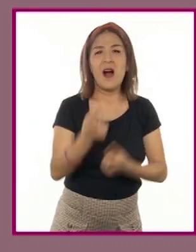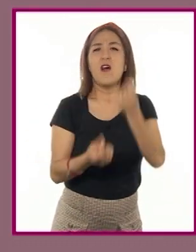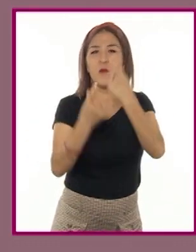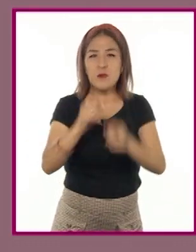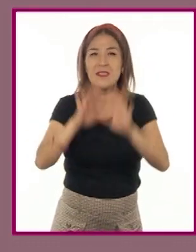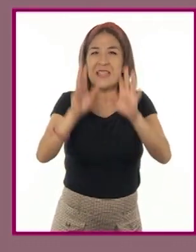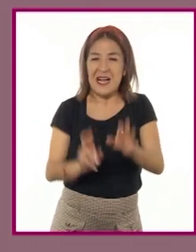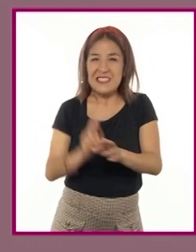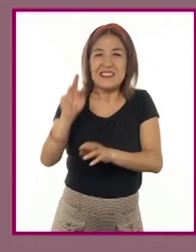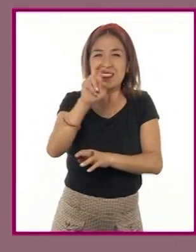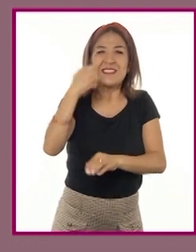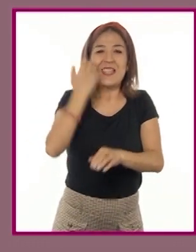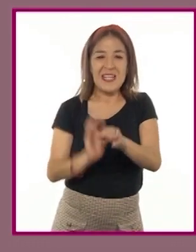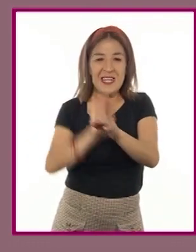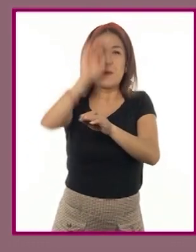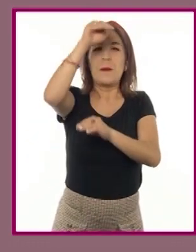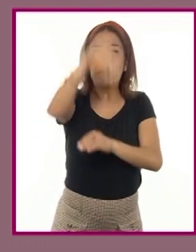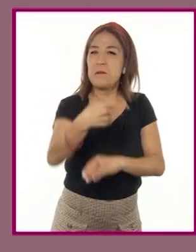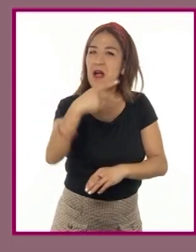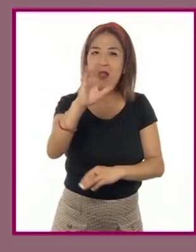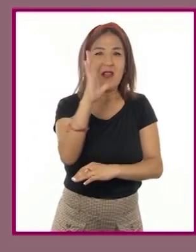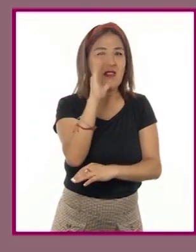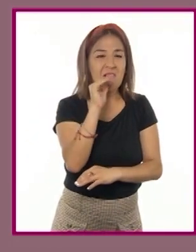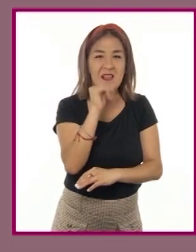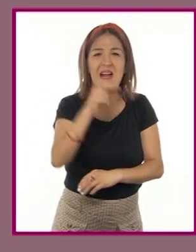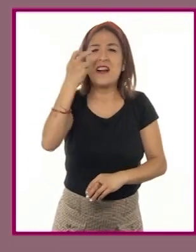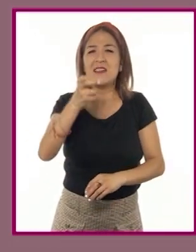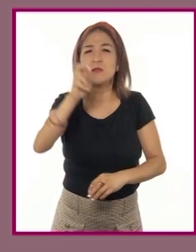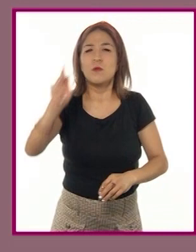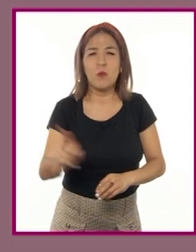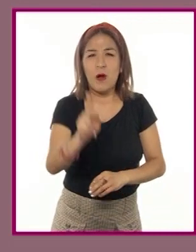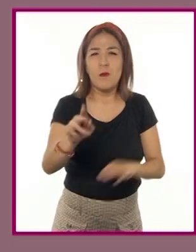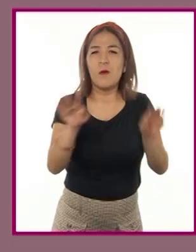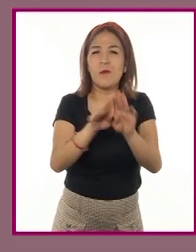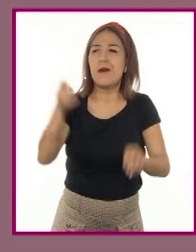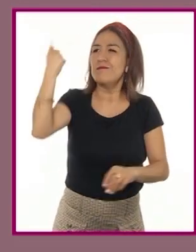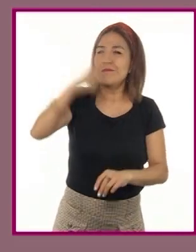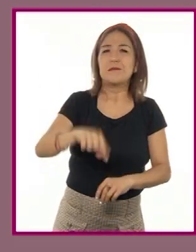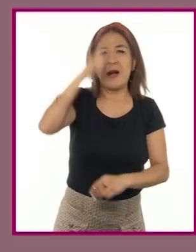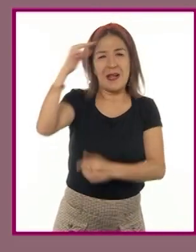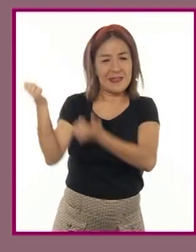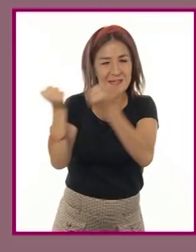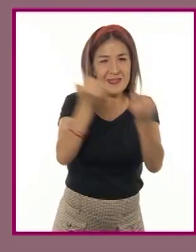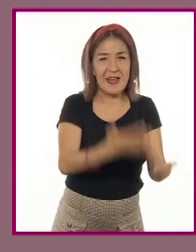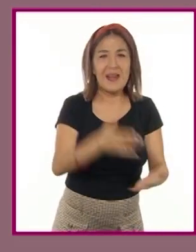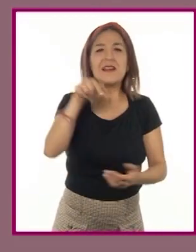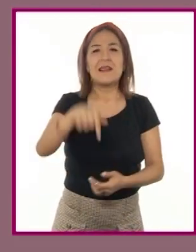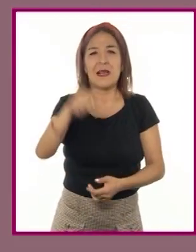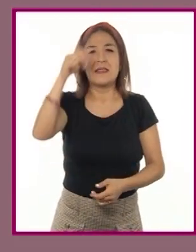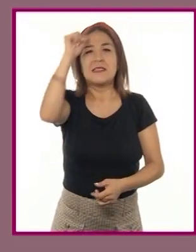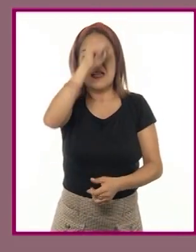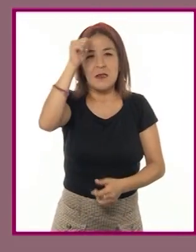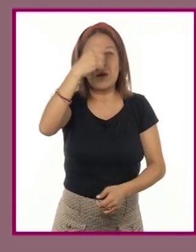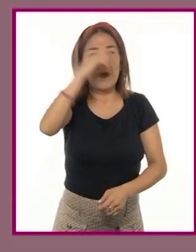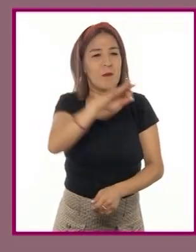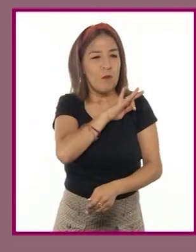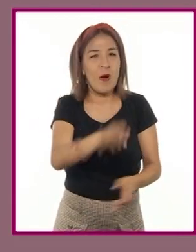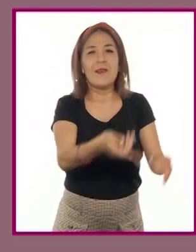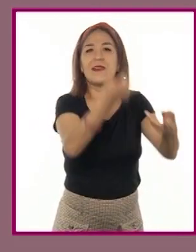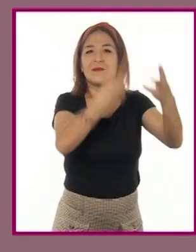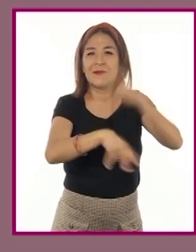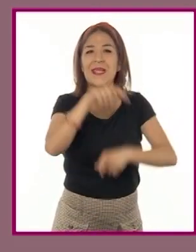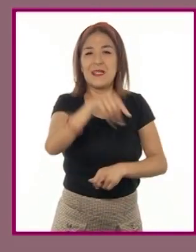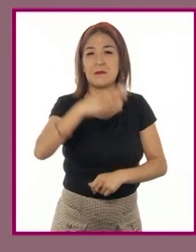pero nunca lo lograron. El pueblo mandó a sus sacerdotes a pedirle a Quetzalcóatl que los ayudara a conseguir el maíz. El dios accedió a